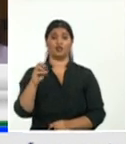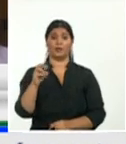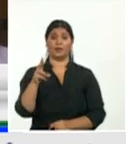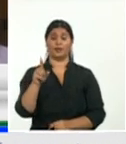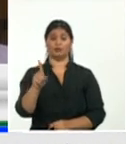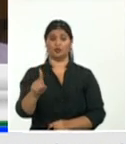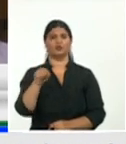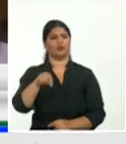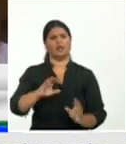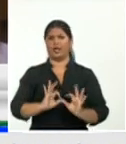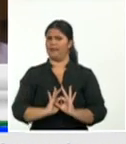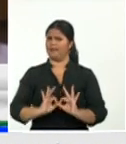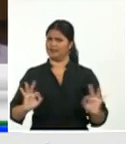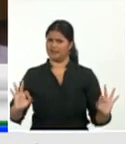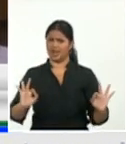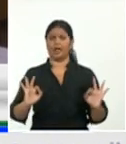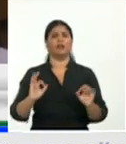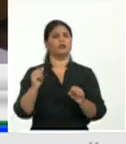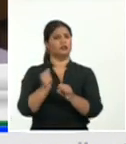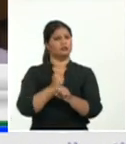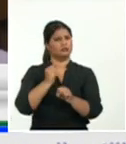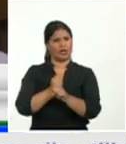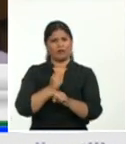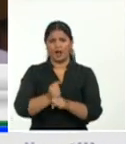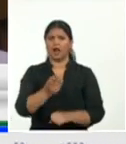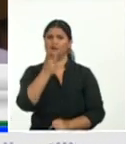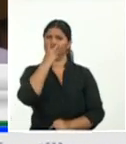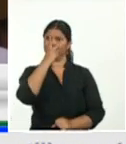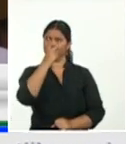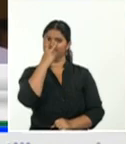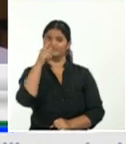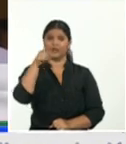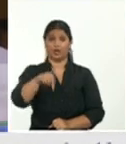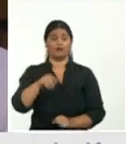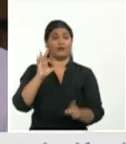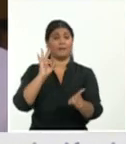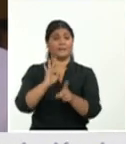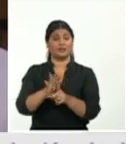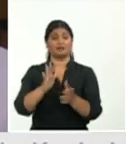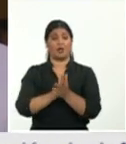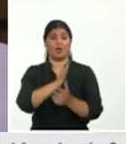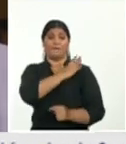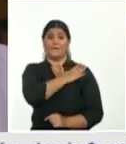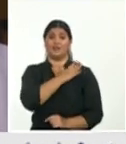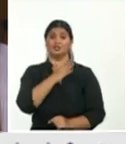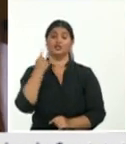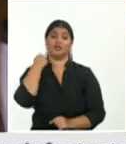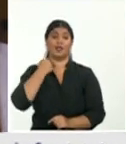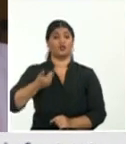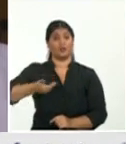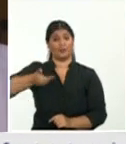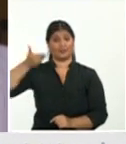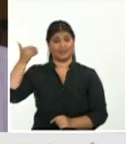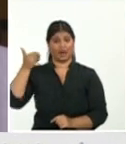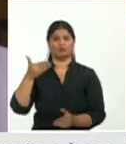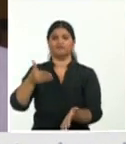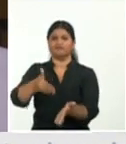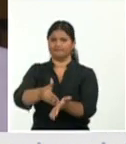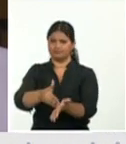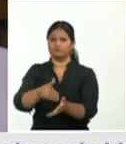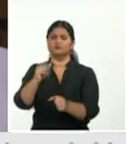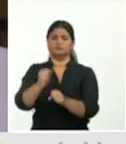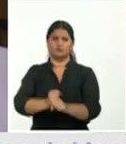en especial en el enfrentamiento a la COVID-19 desde el pasado marzo de 2020 hasta la actualidad, fundamentalmente en la realización de